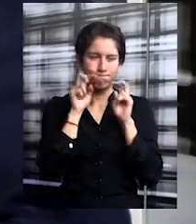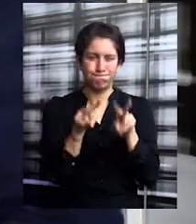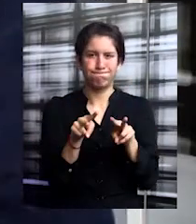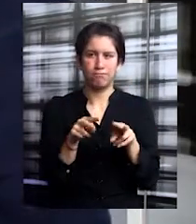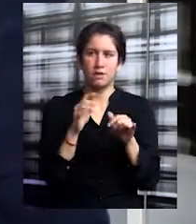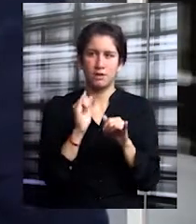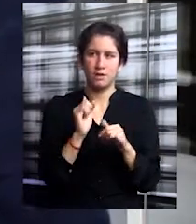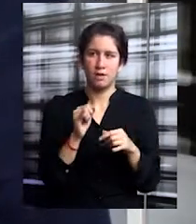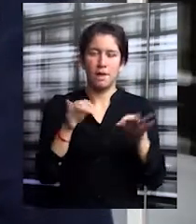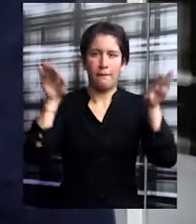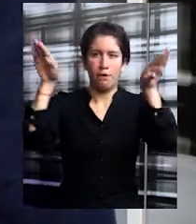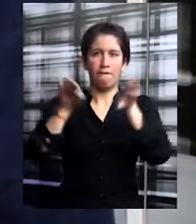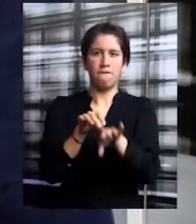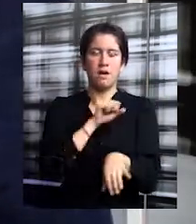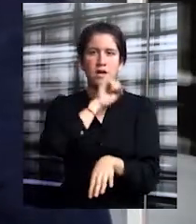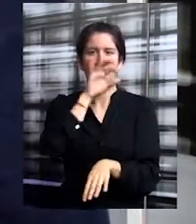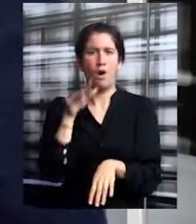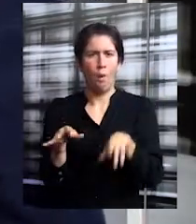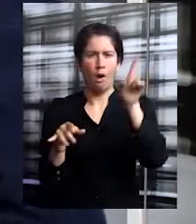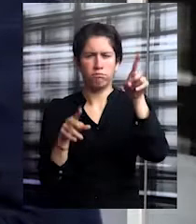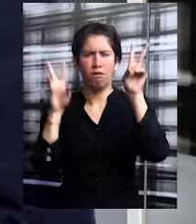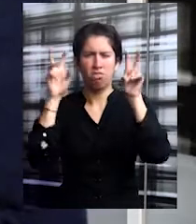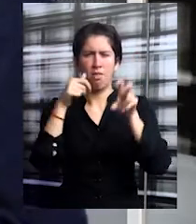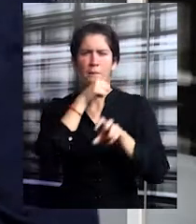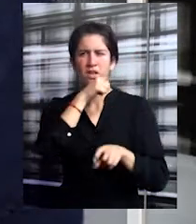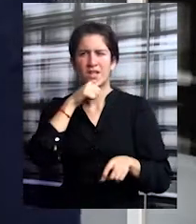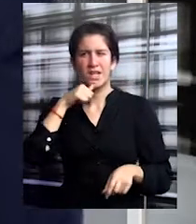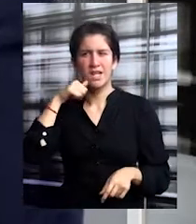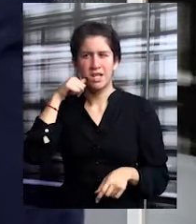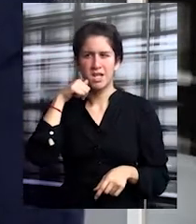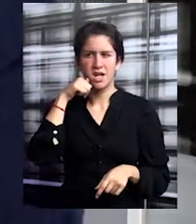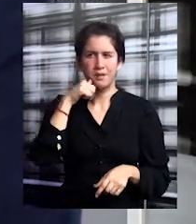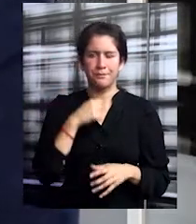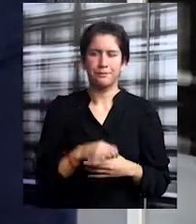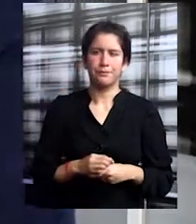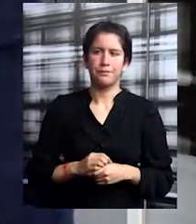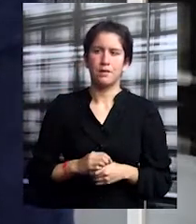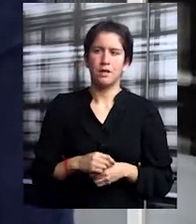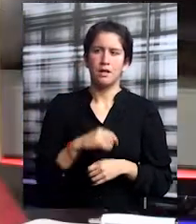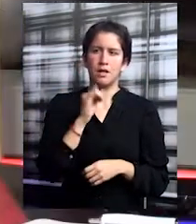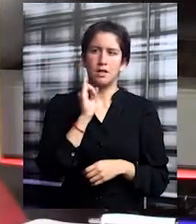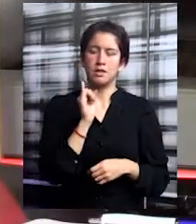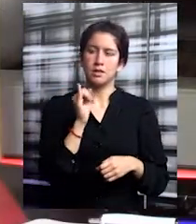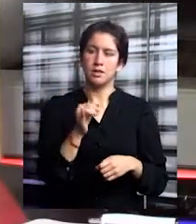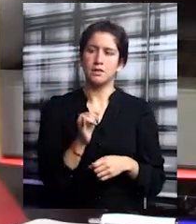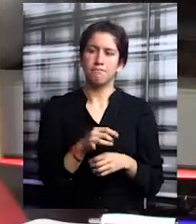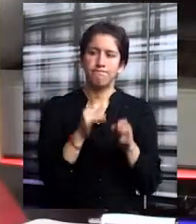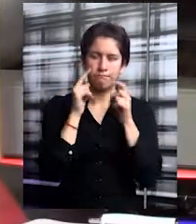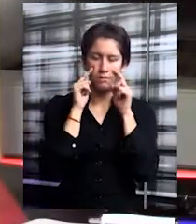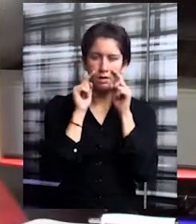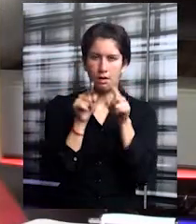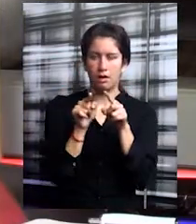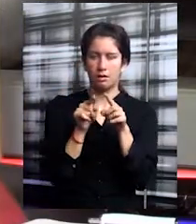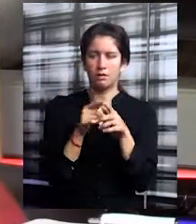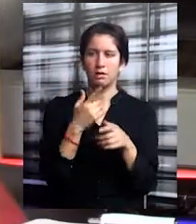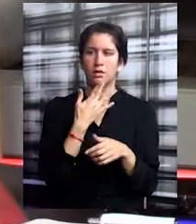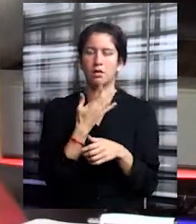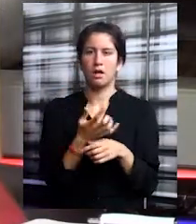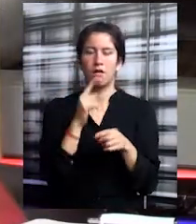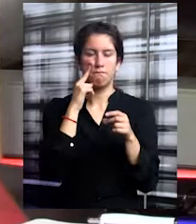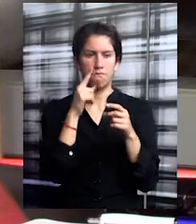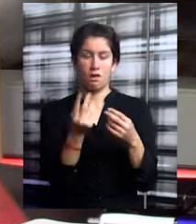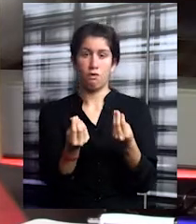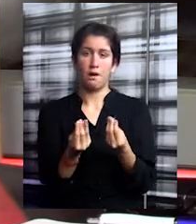de la Aconcagua, era justamente por el tema de la sequía, por cuestiones propias. Y cuestiones tan relevantes, fíjate que de repente se pierden las